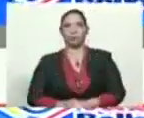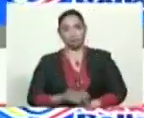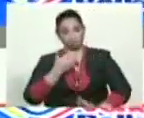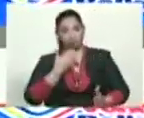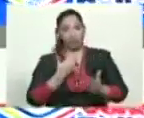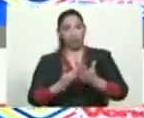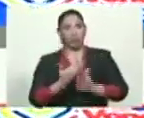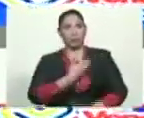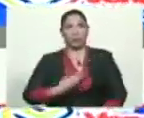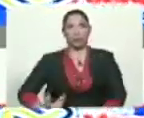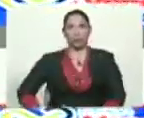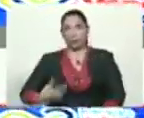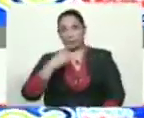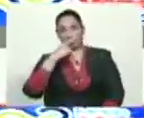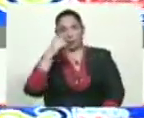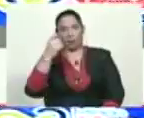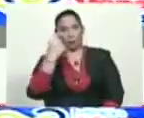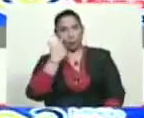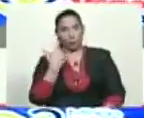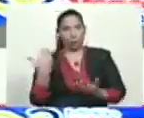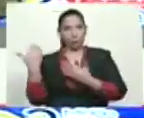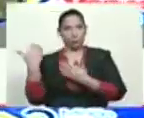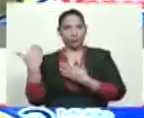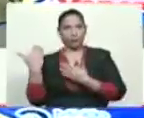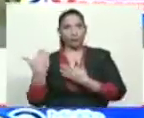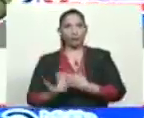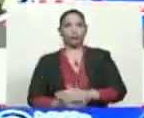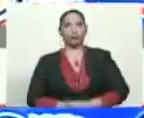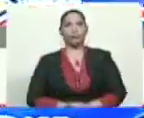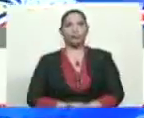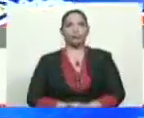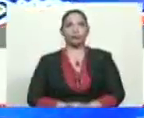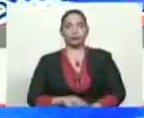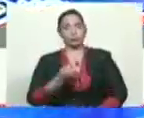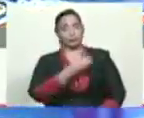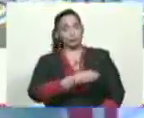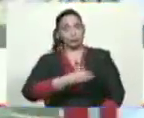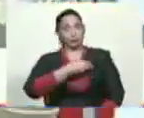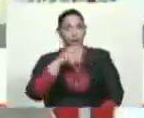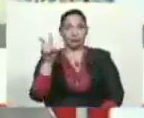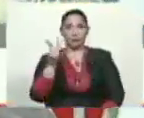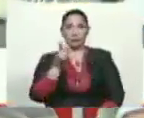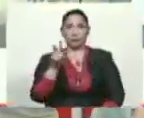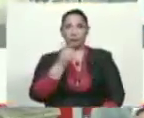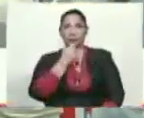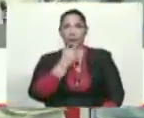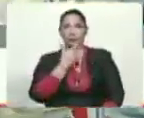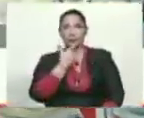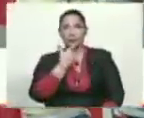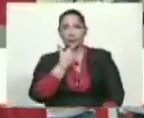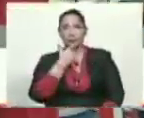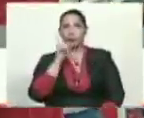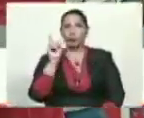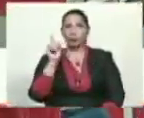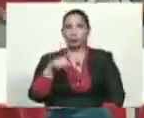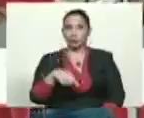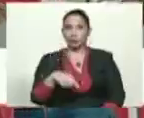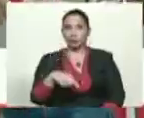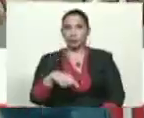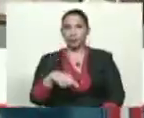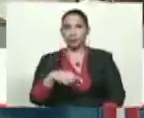jefe de estado venezolano nicolás maduro con esta misión venezuela bella y además trae